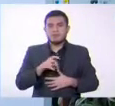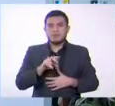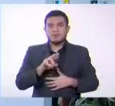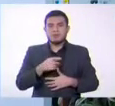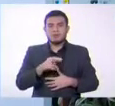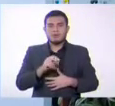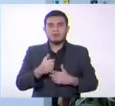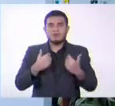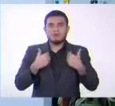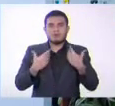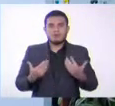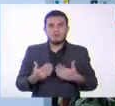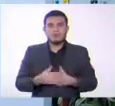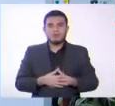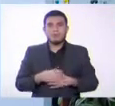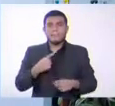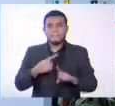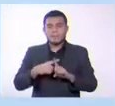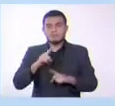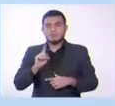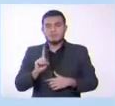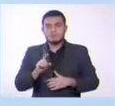de +1.